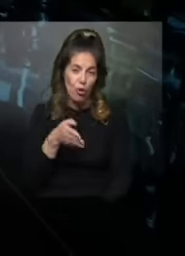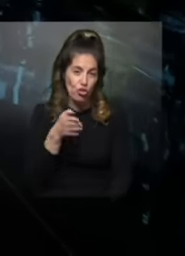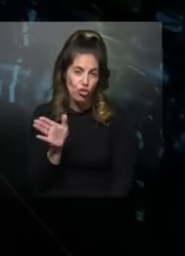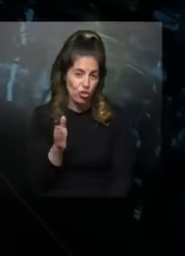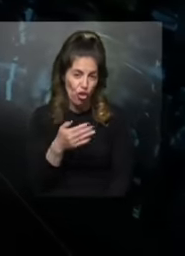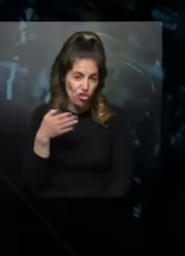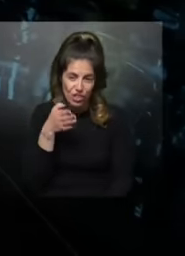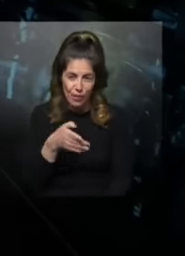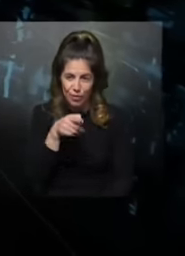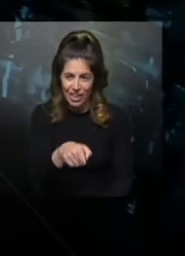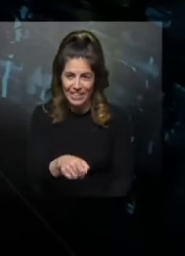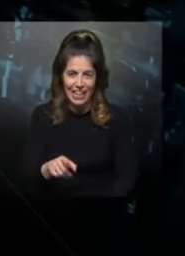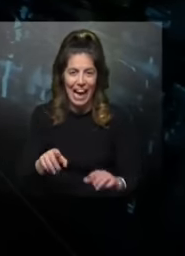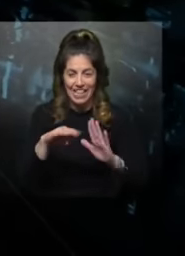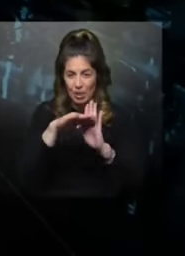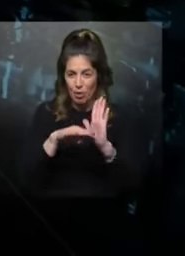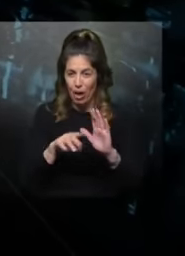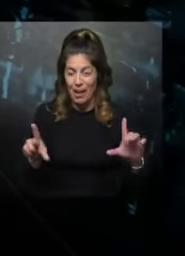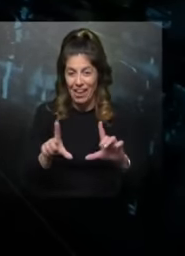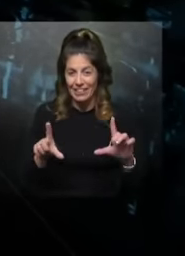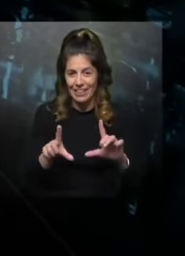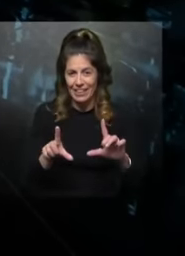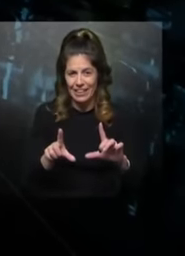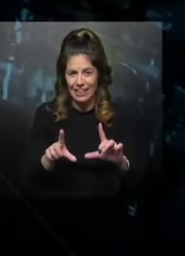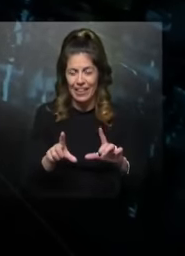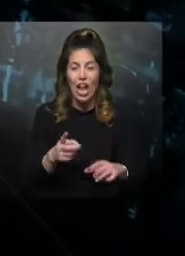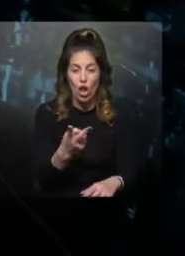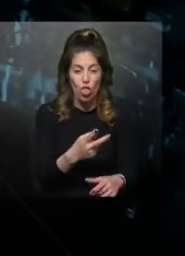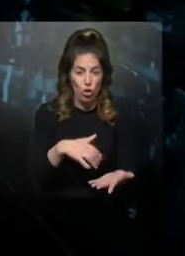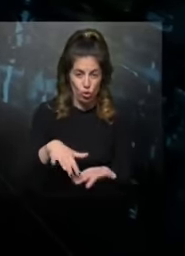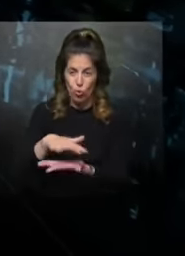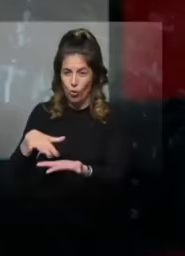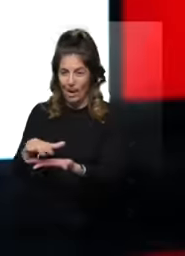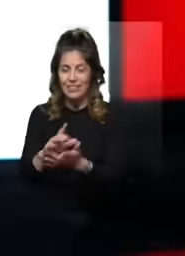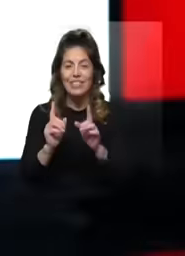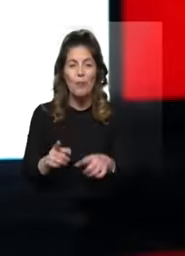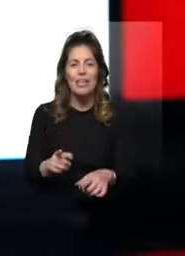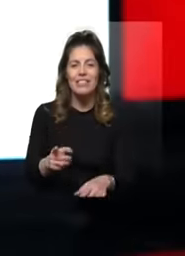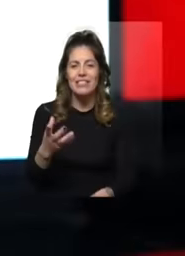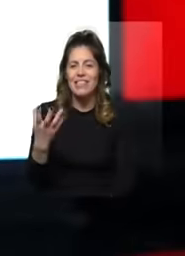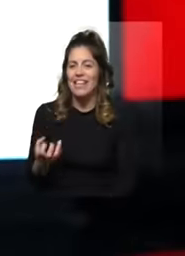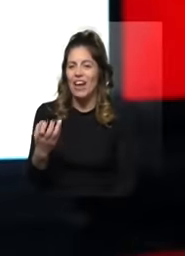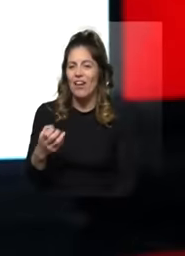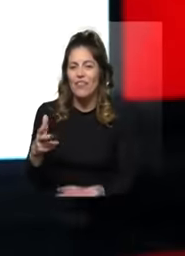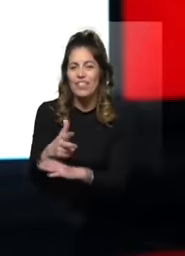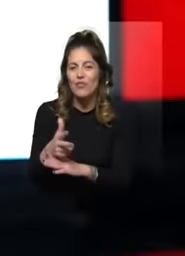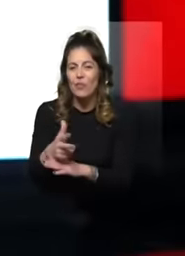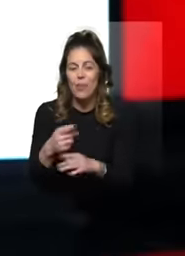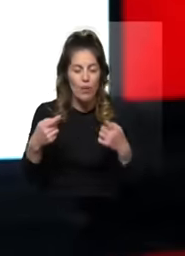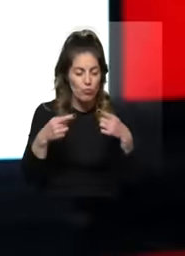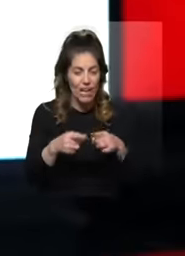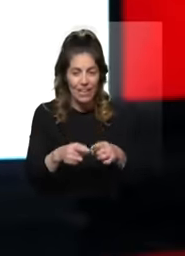todos. Que fueron las dos, filmaba, los dos lugares, Discodromo sí, y Gente Joven. Y que incluso se filmaba a veces desde Punta del Este, o